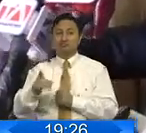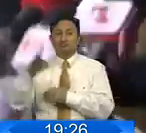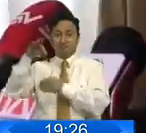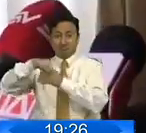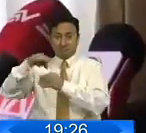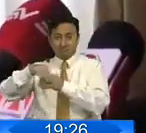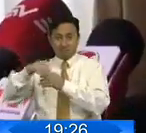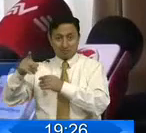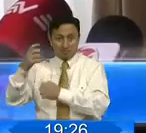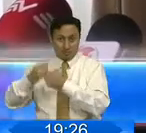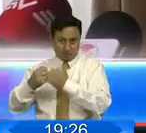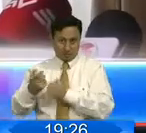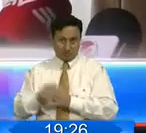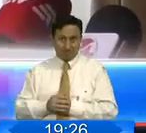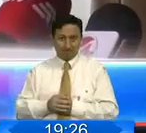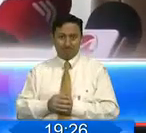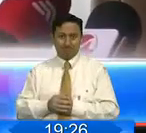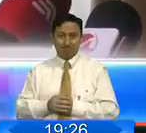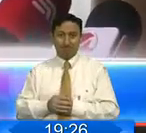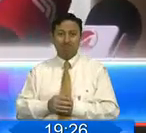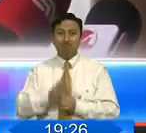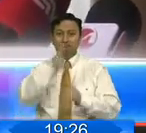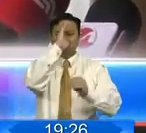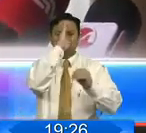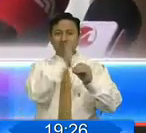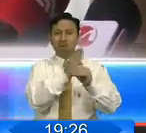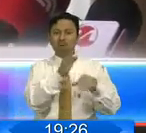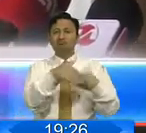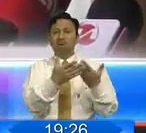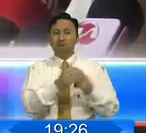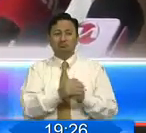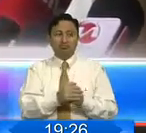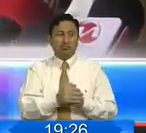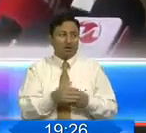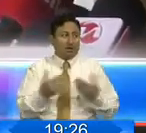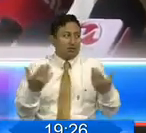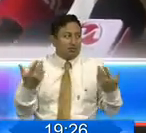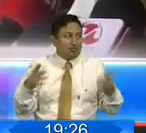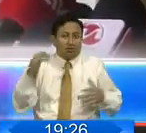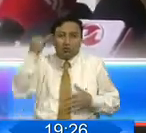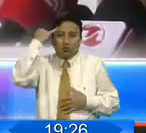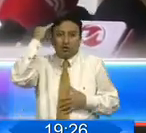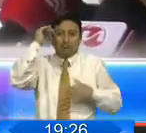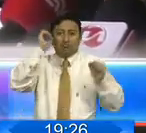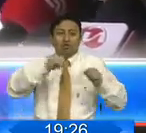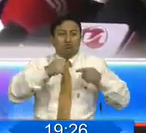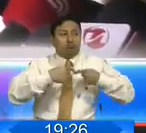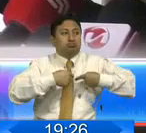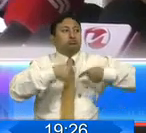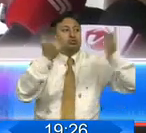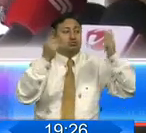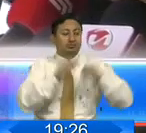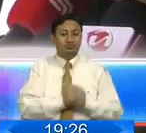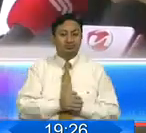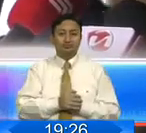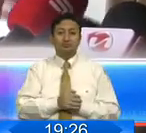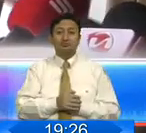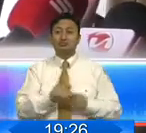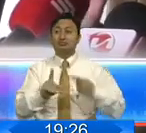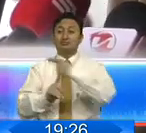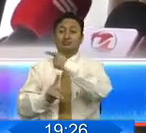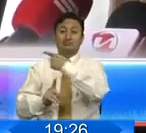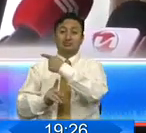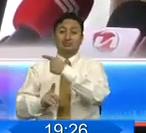electoralmente. Lo que se busca es, lancemos algo, algo para intentar complicarle a quién es el